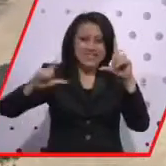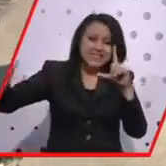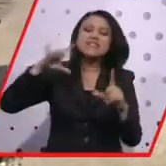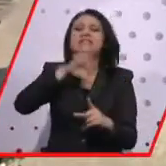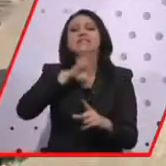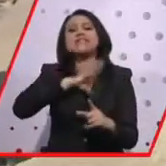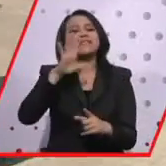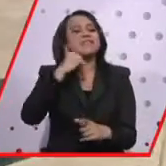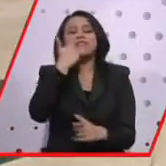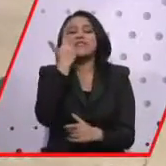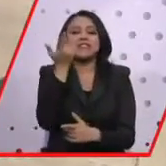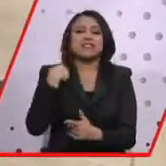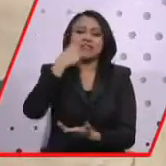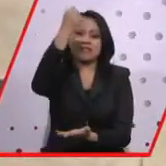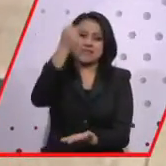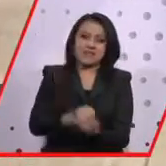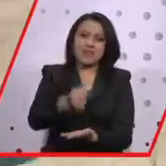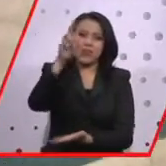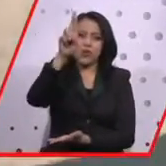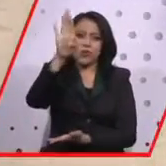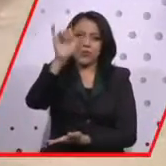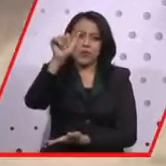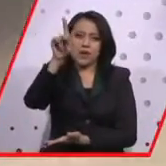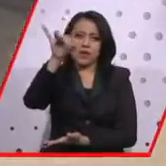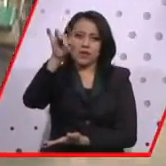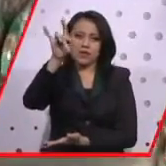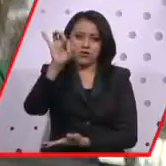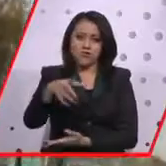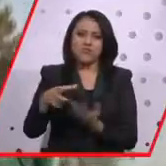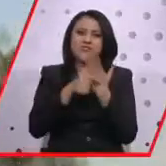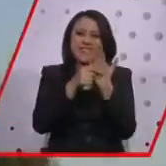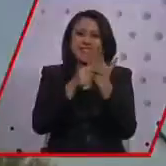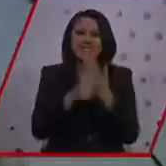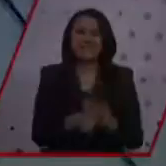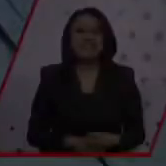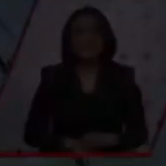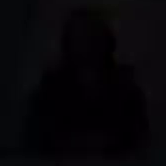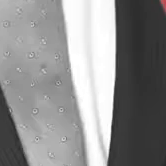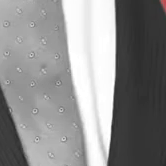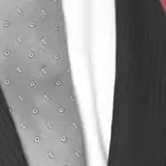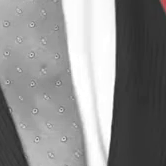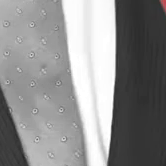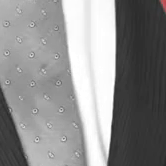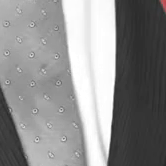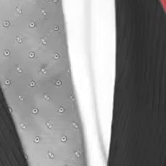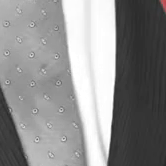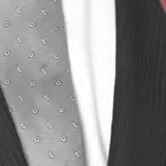República Mexicana. Para que usted, el urbanito. ¡Ay, qué complicado! ¡Qué complicado!